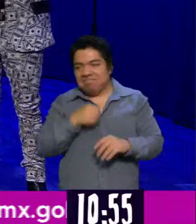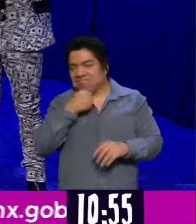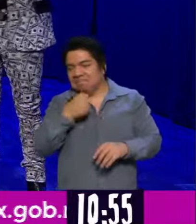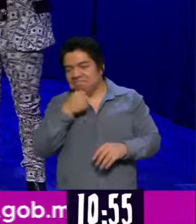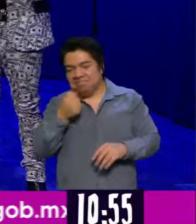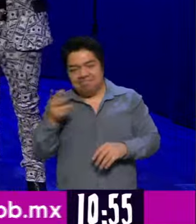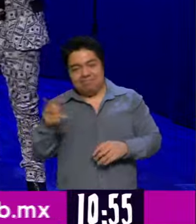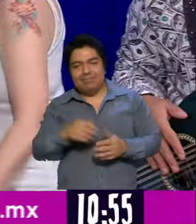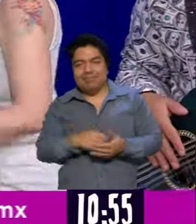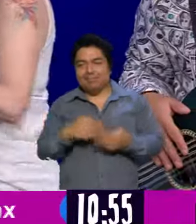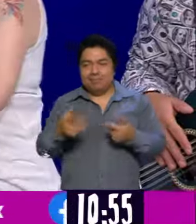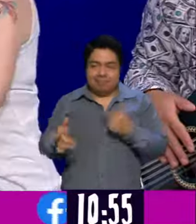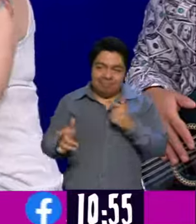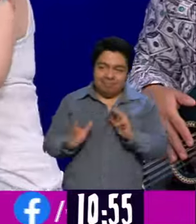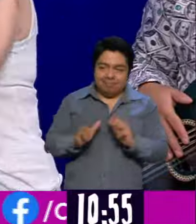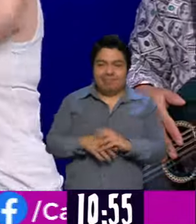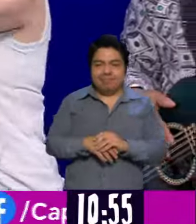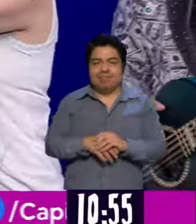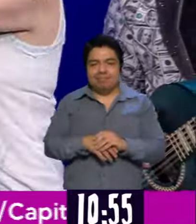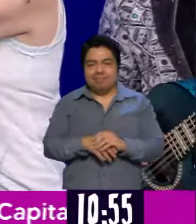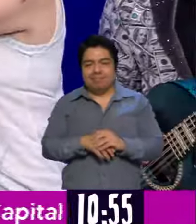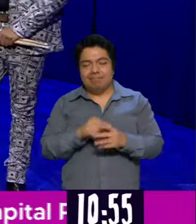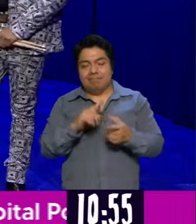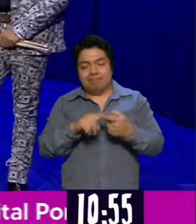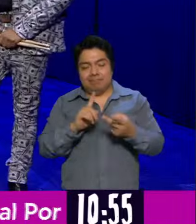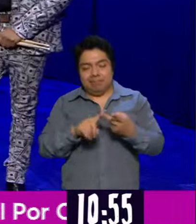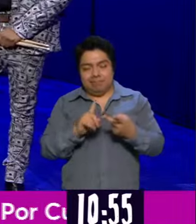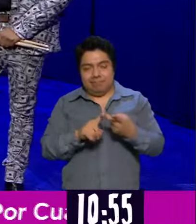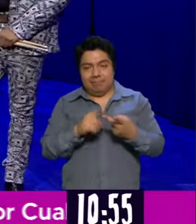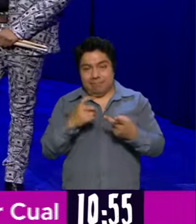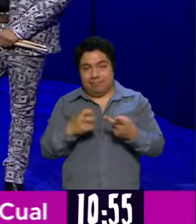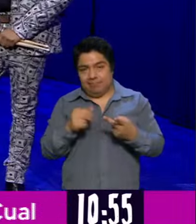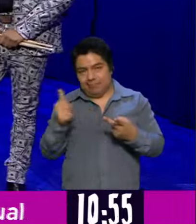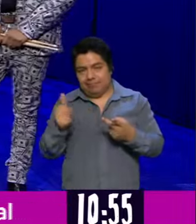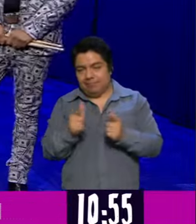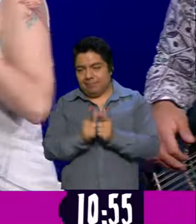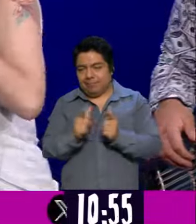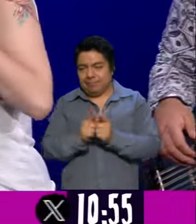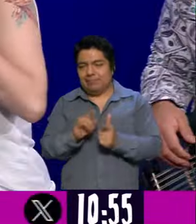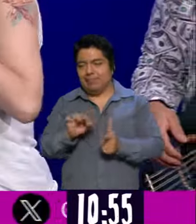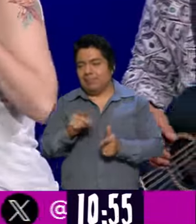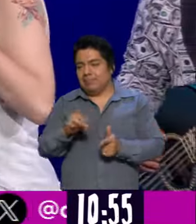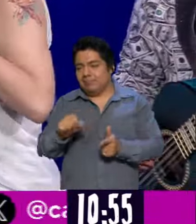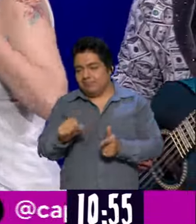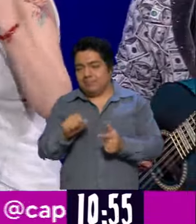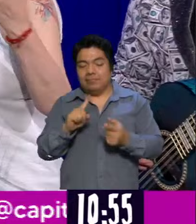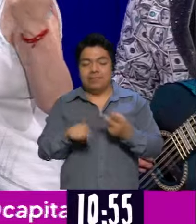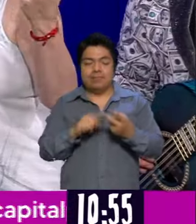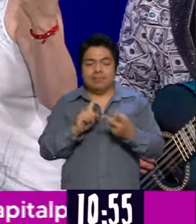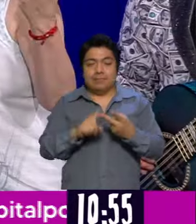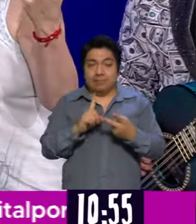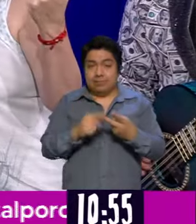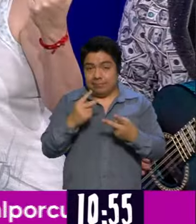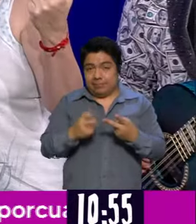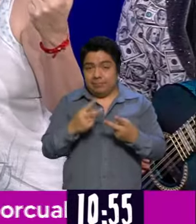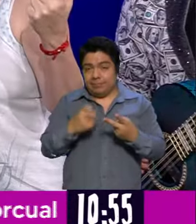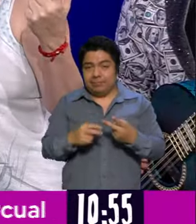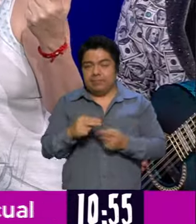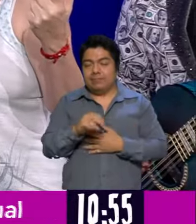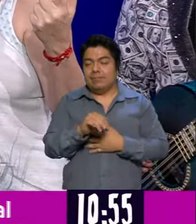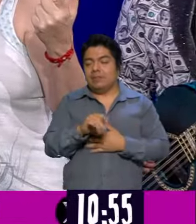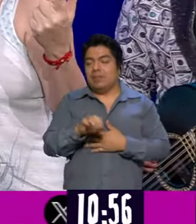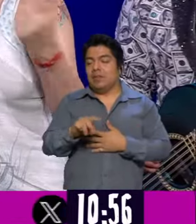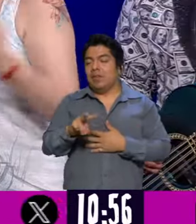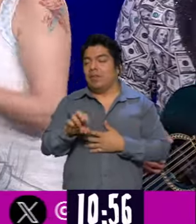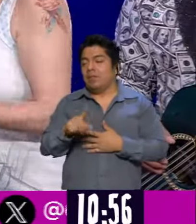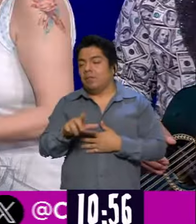Está cantado el tiro ahí, luego, al topón. Un saludote a nuestros hermanos de Grupo Brindis. ¿La otra cuál es? La otra es No Quiero Que Vuelvas, ese